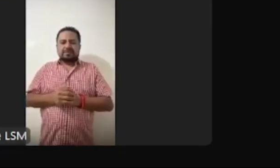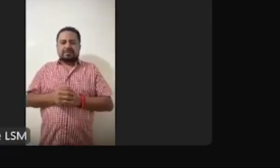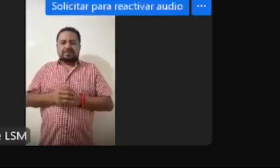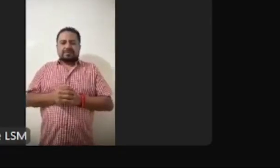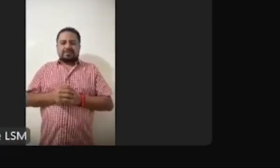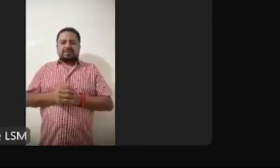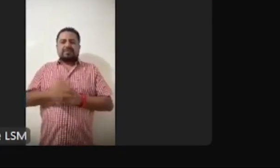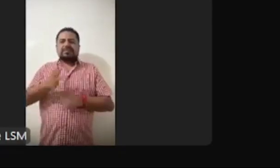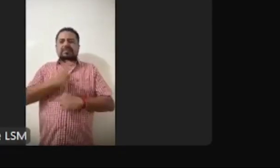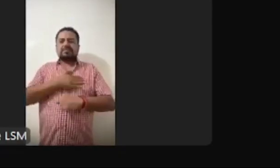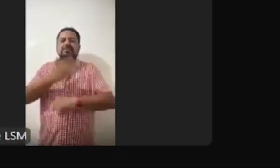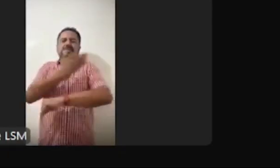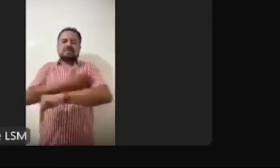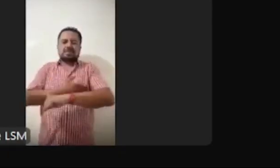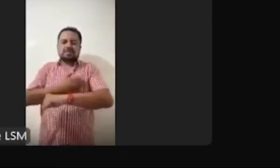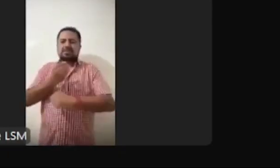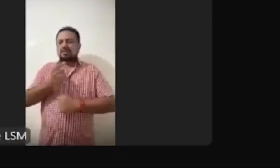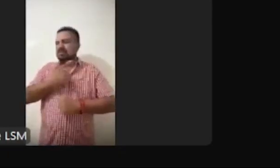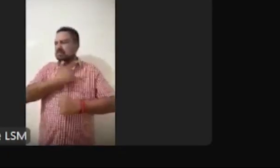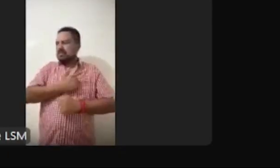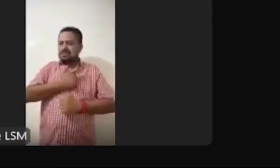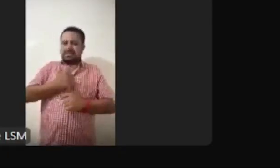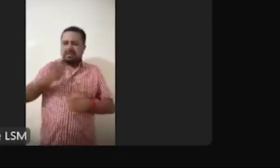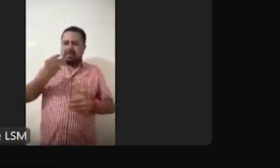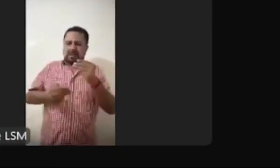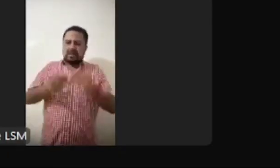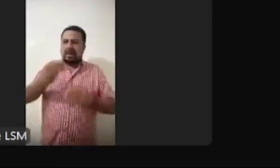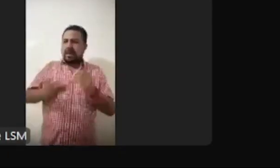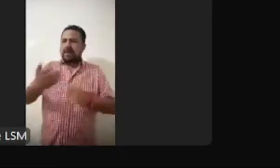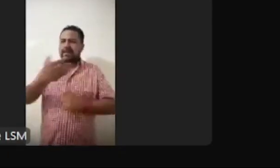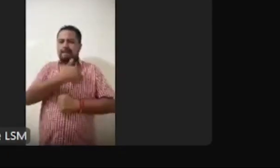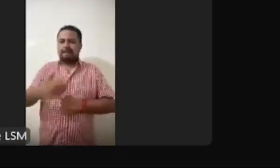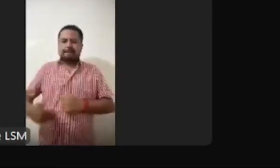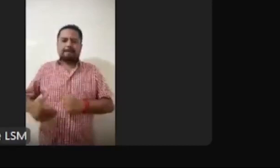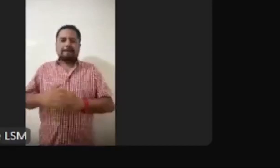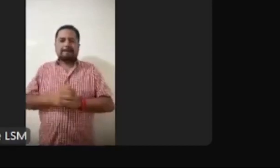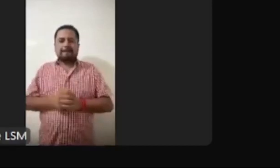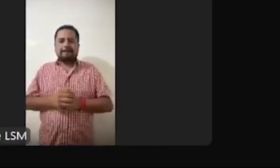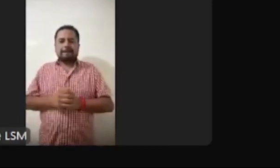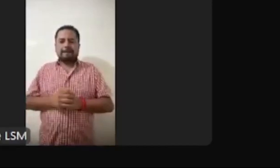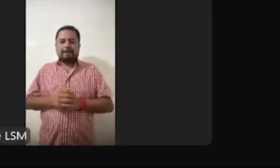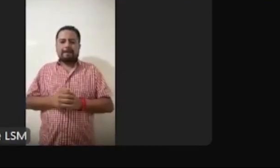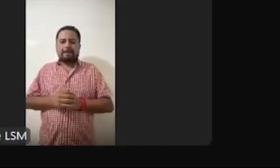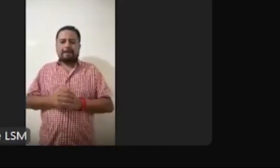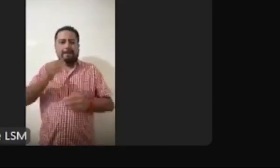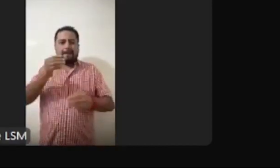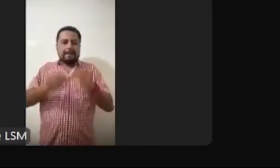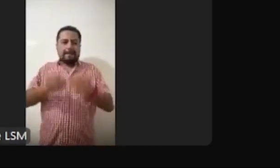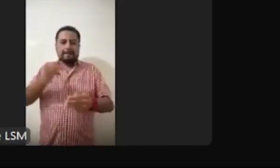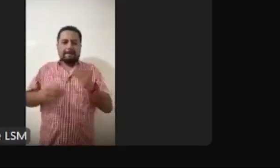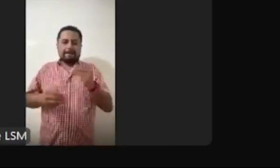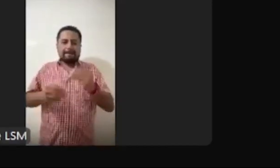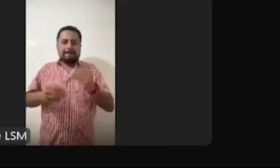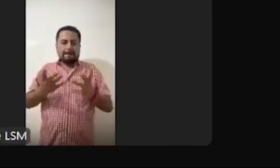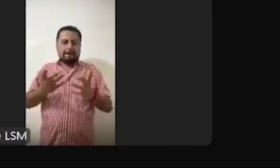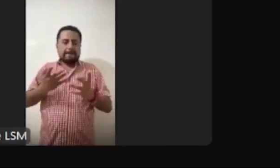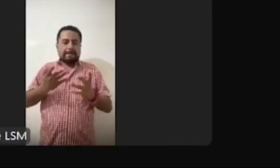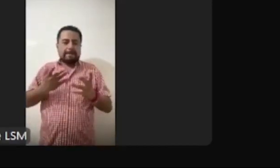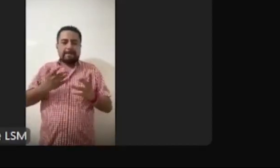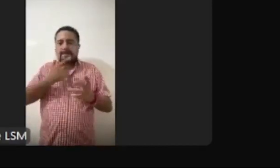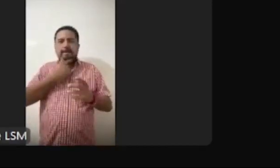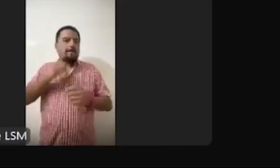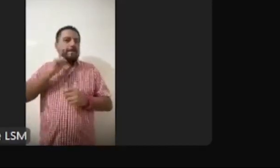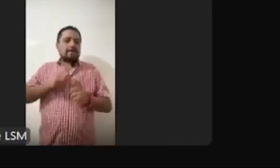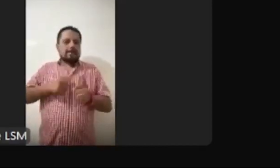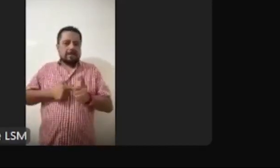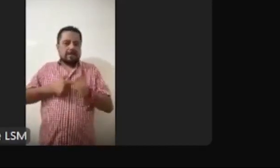Buenas tardes, con todo gusto, magistrada, presidenta. Magistrada, magistrado, para